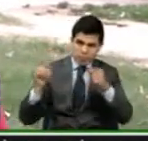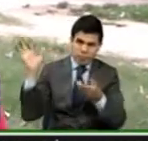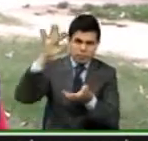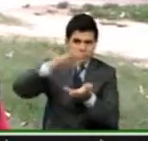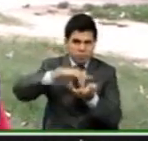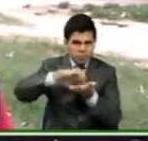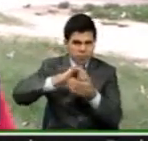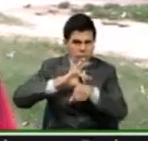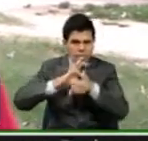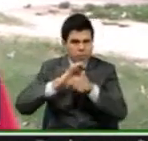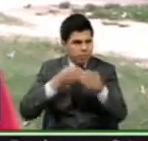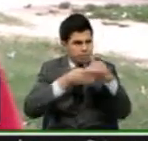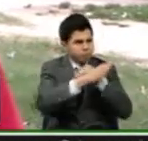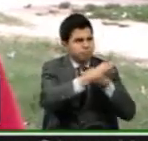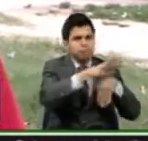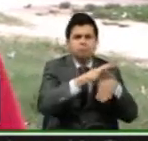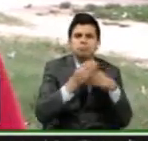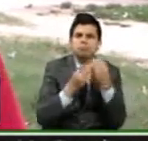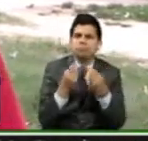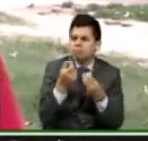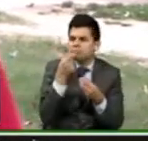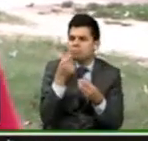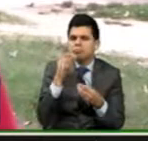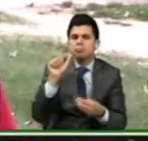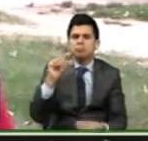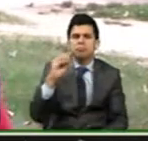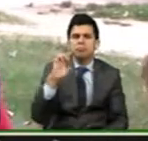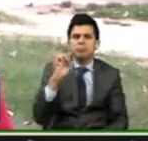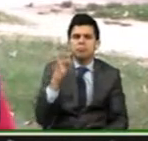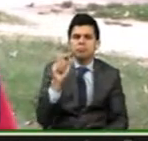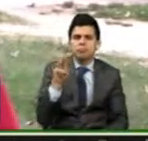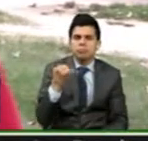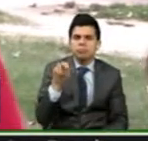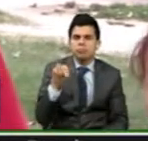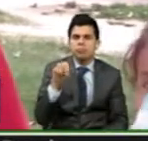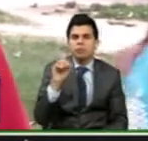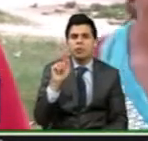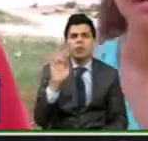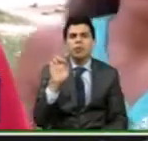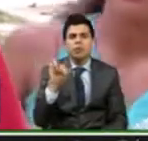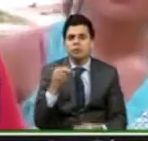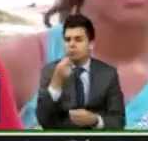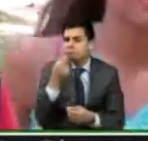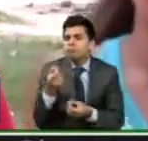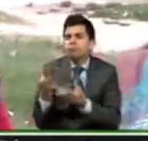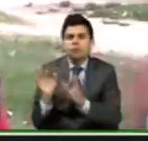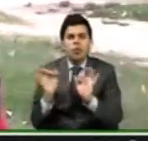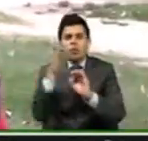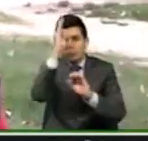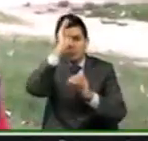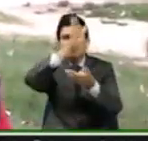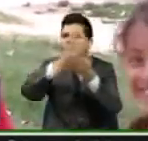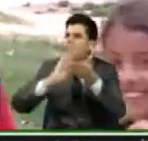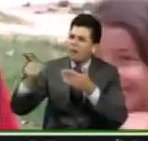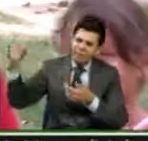salud y eso ahí solamente nos le dan acetaminofén y ya. Y vamos al hospital y la misma cuestión. Y al vecino y nos atienden porque dice que es un virus